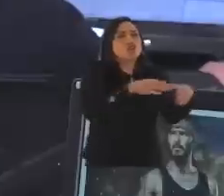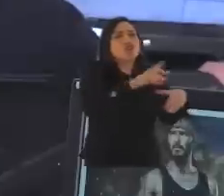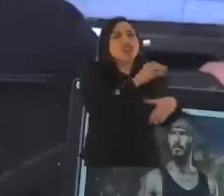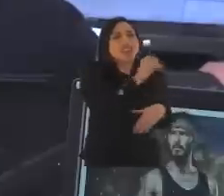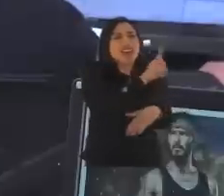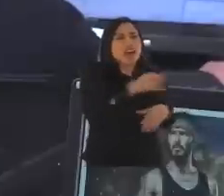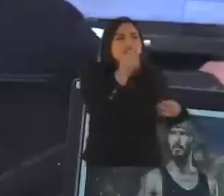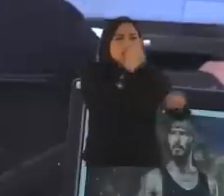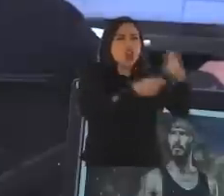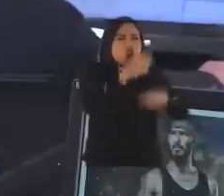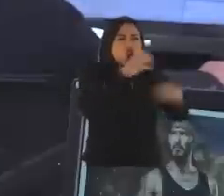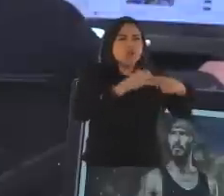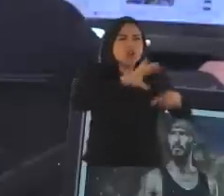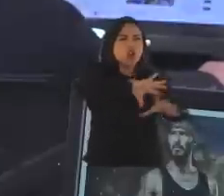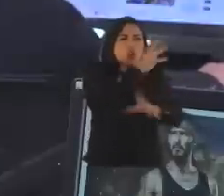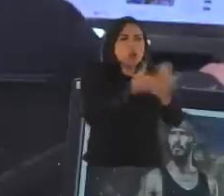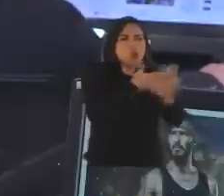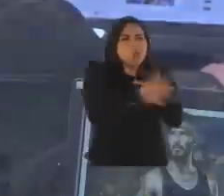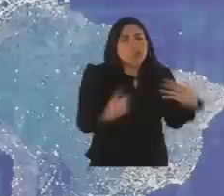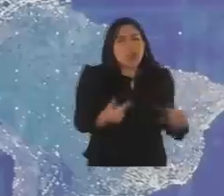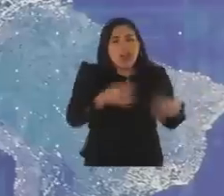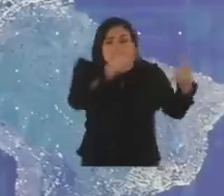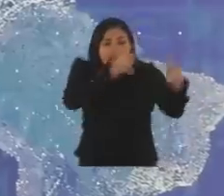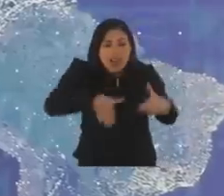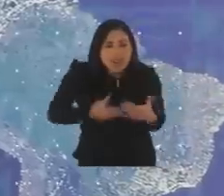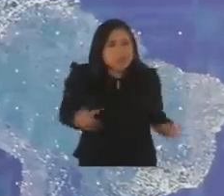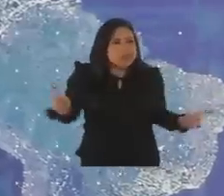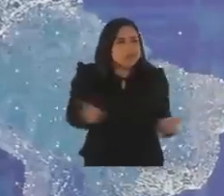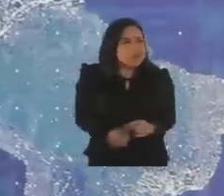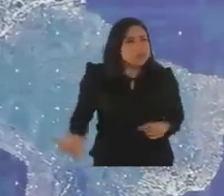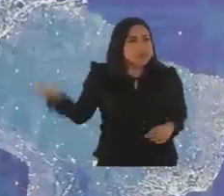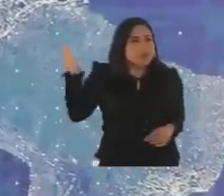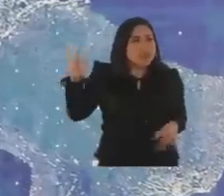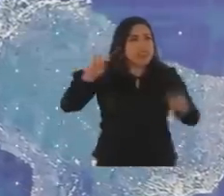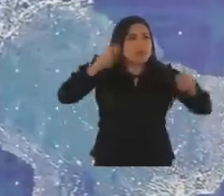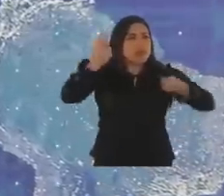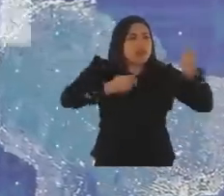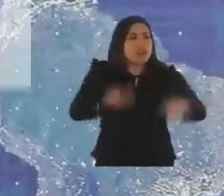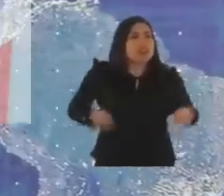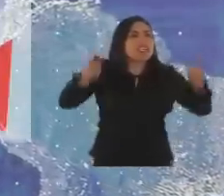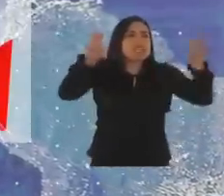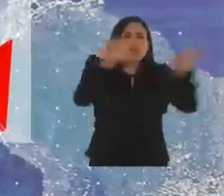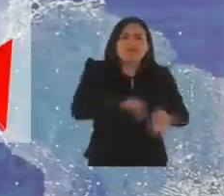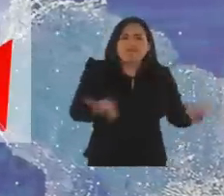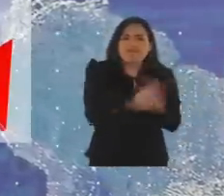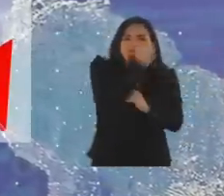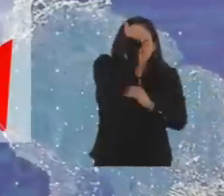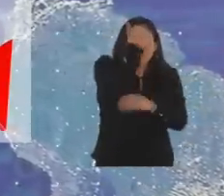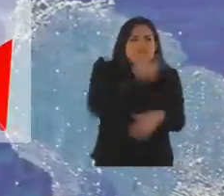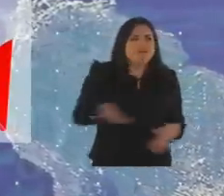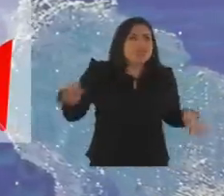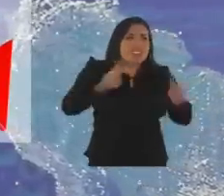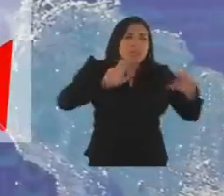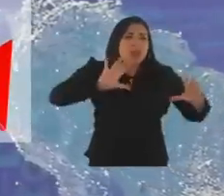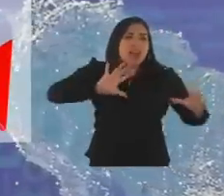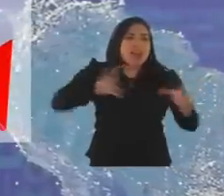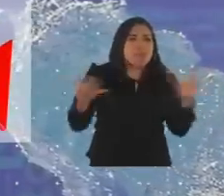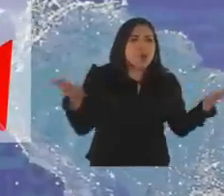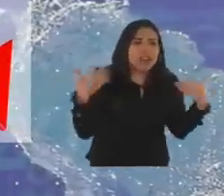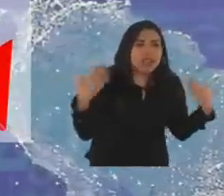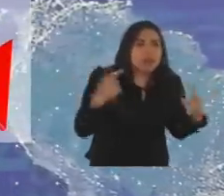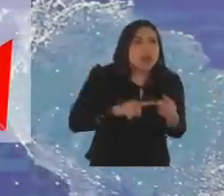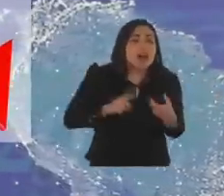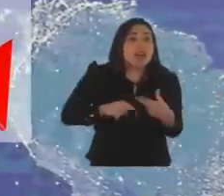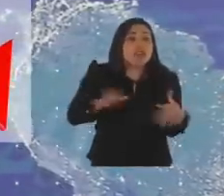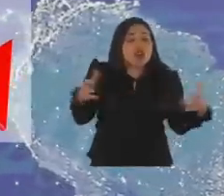Económico Mundial, vamos a revisar cuáles son las principales conclusiones a esta hora entonces en su economía. Mire, temas importantes que se trataron, sin duda el cambio climático, la